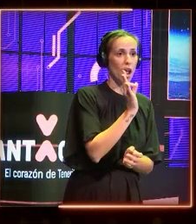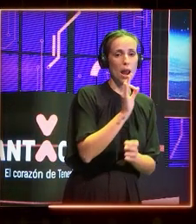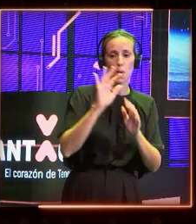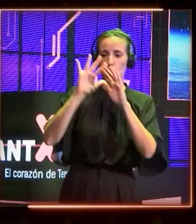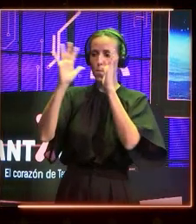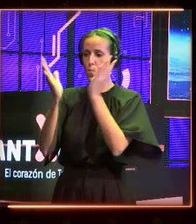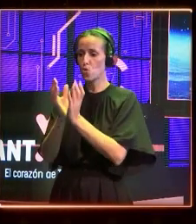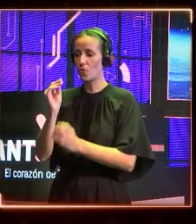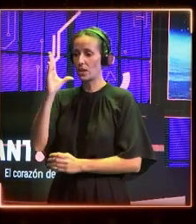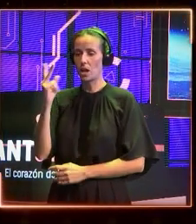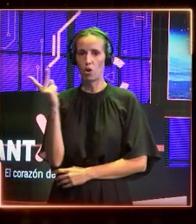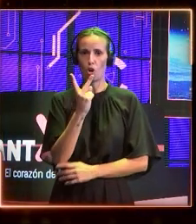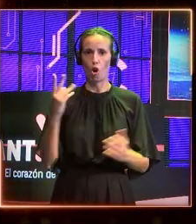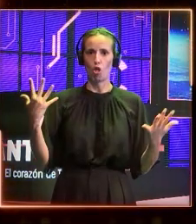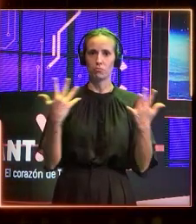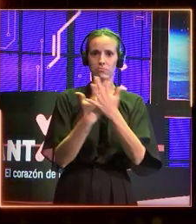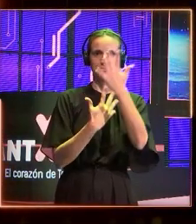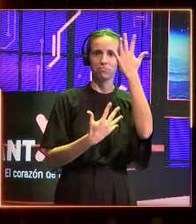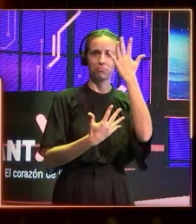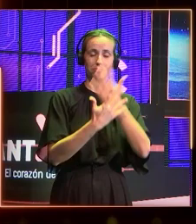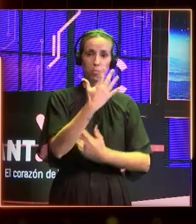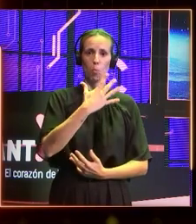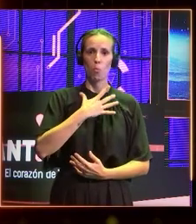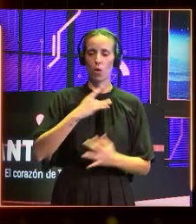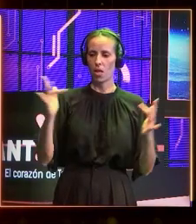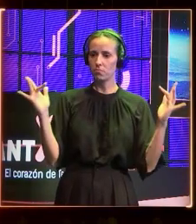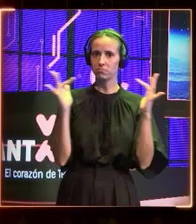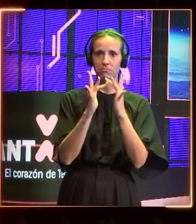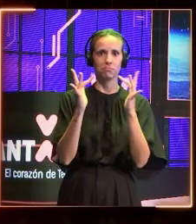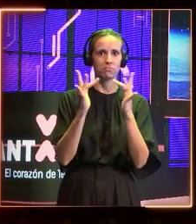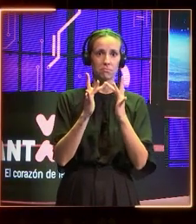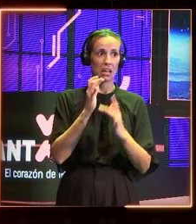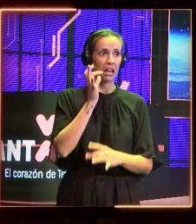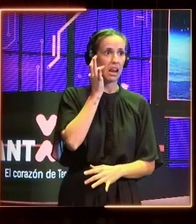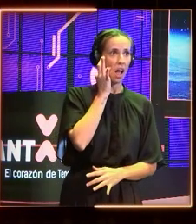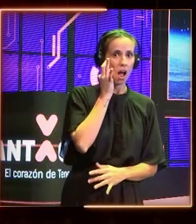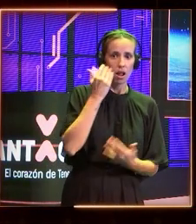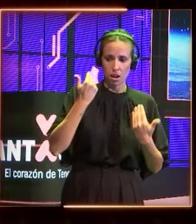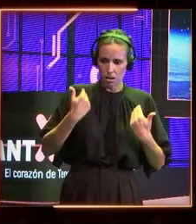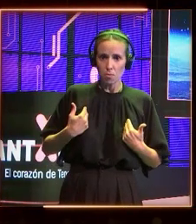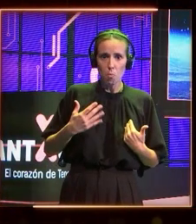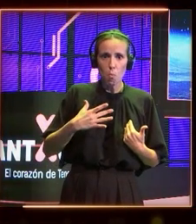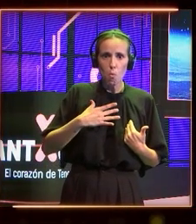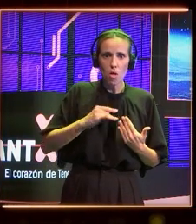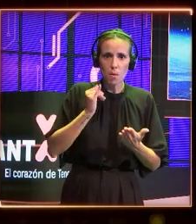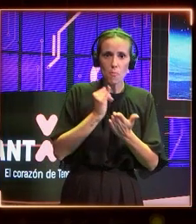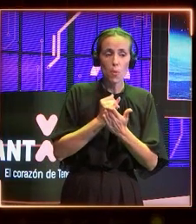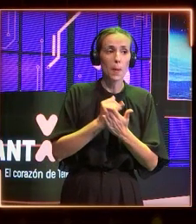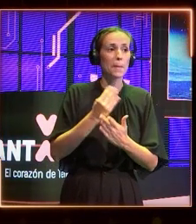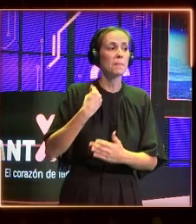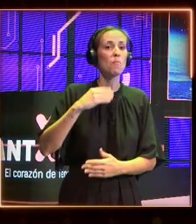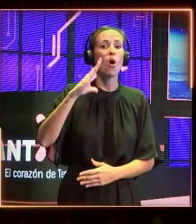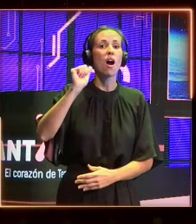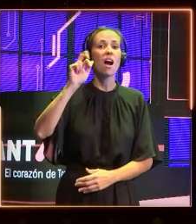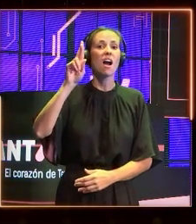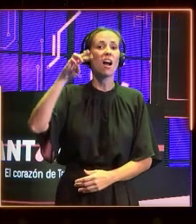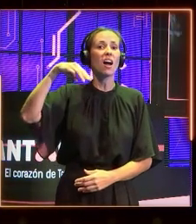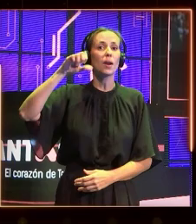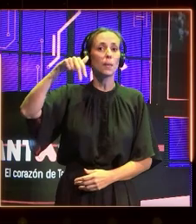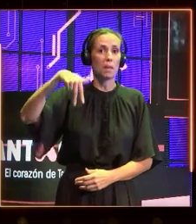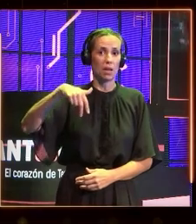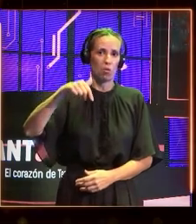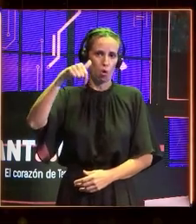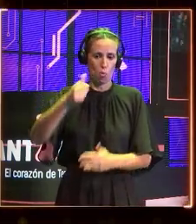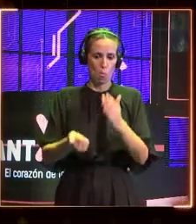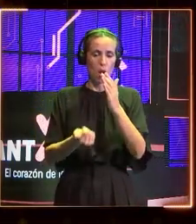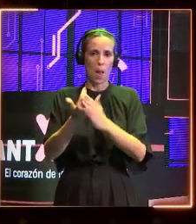entrelazan y podemos interactuar tanto con el mundo Real Como el mundo físico esta mañana eso Carmen lo ha probado en primera persona eh lo